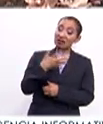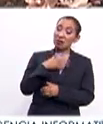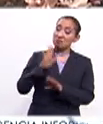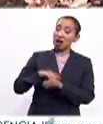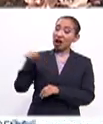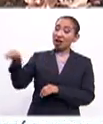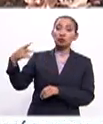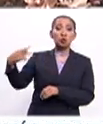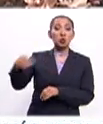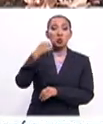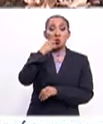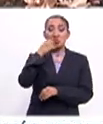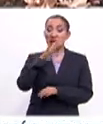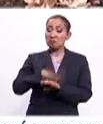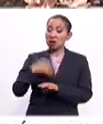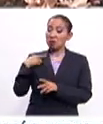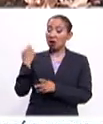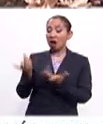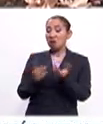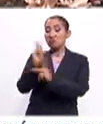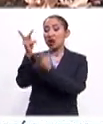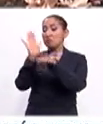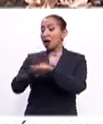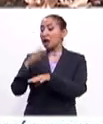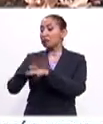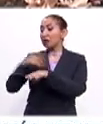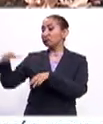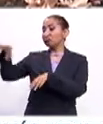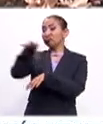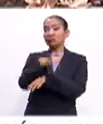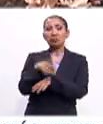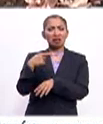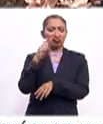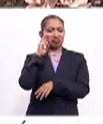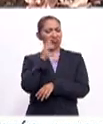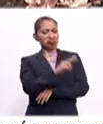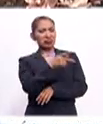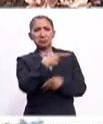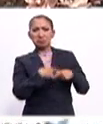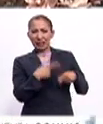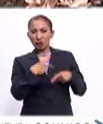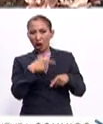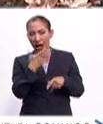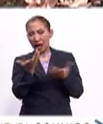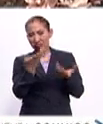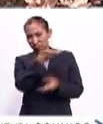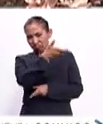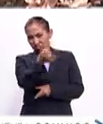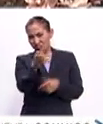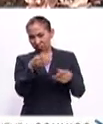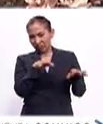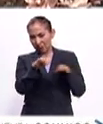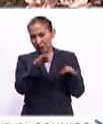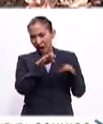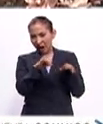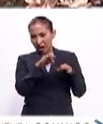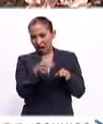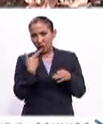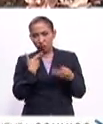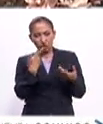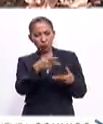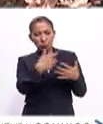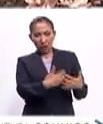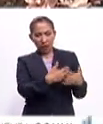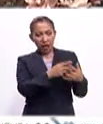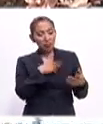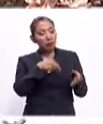rinden más porque siembran más y cosechan más. Pero a mí me sorprende ver ahora sí que a los campesinos industrializados, que